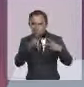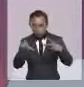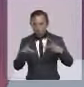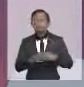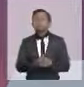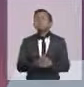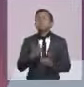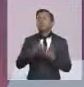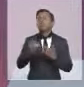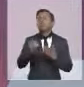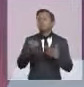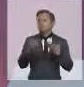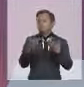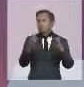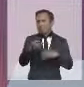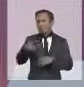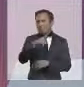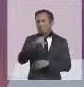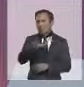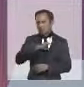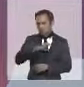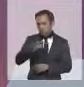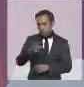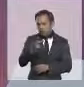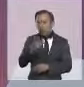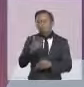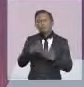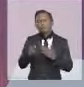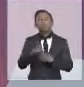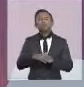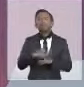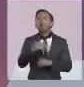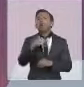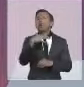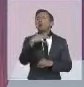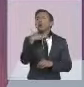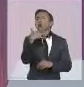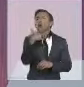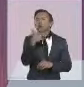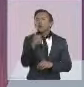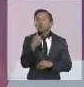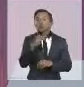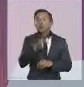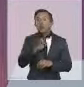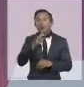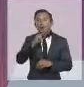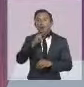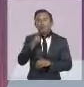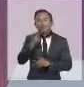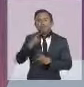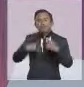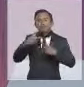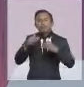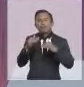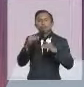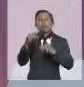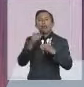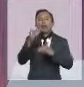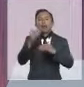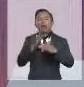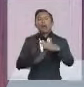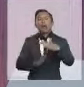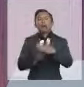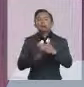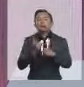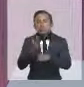la corrupción mata, que la corrupción frena el crecimiento, que fomenta la inseguridad y la violencia, que